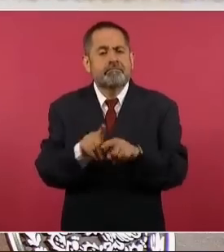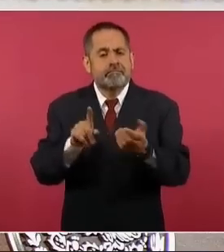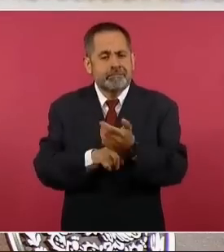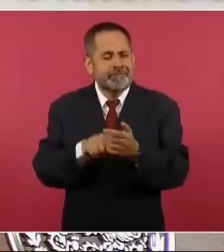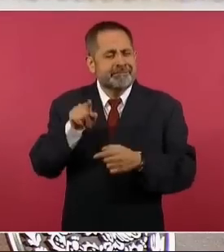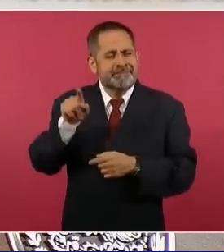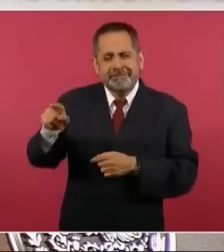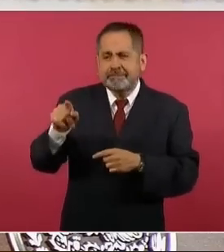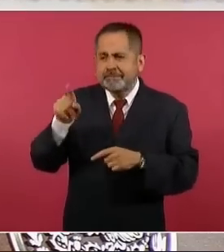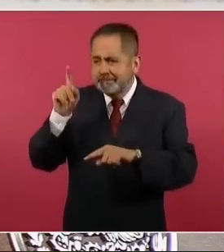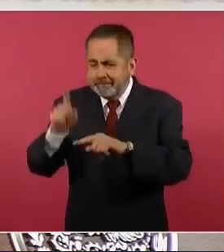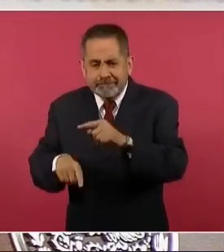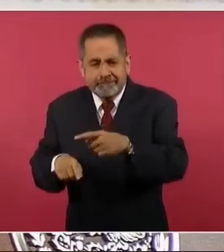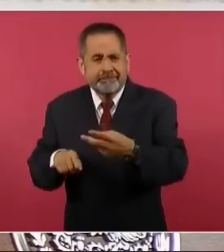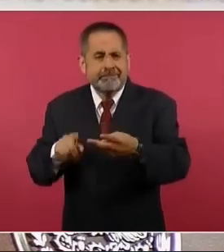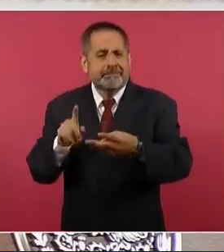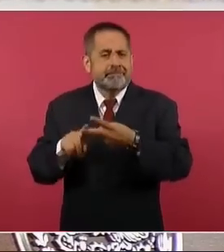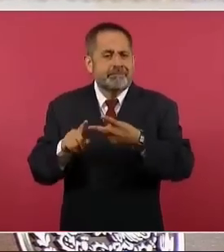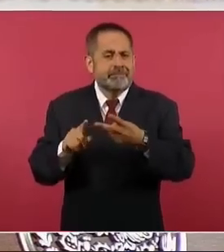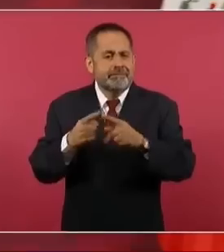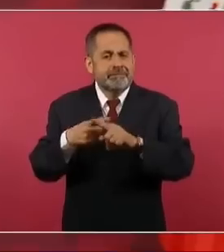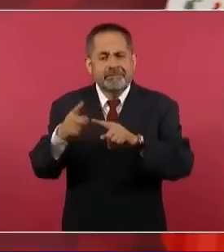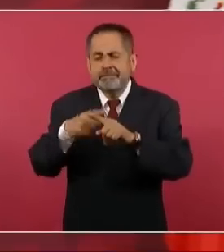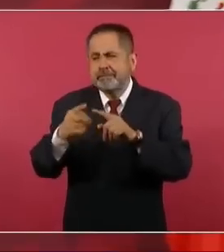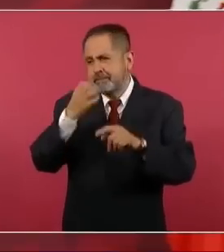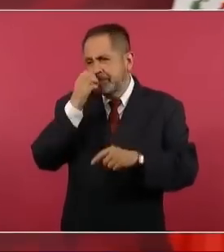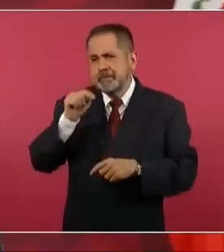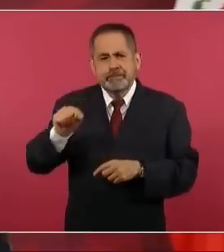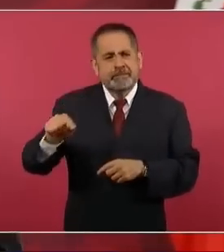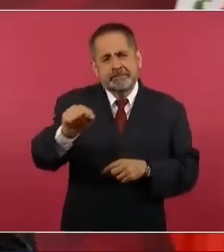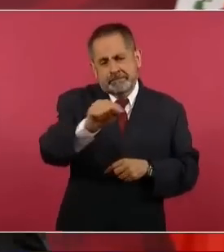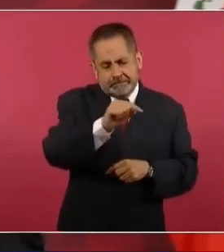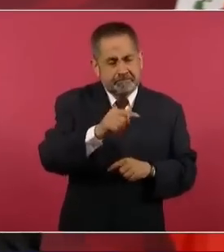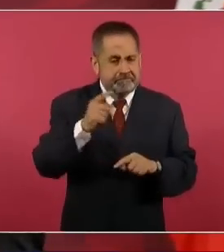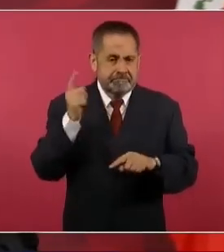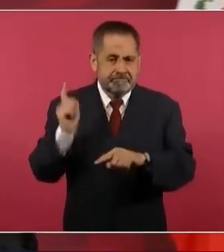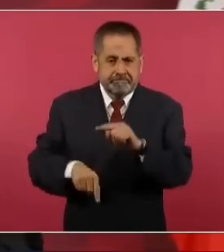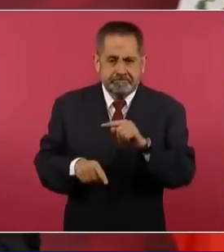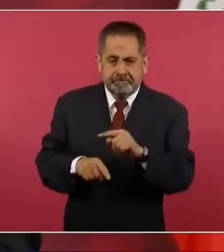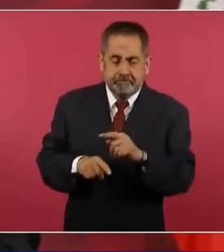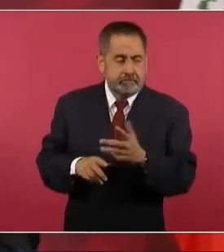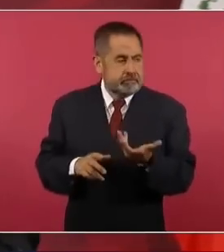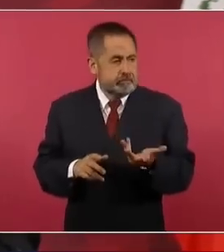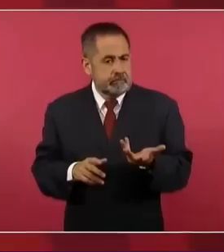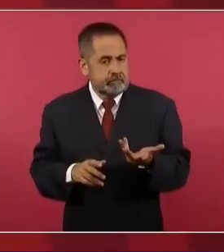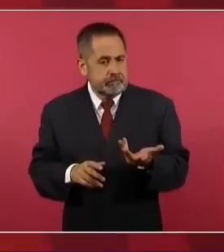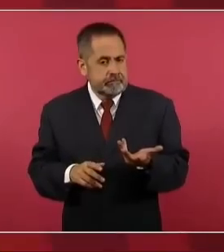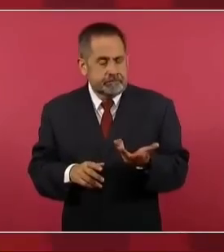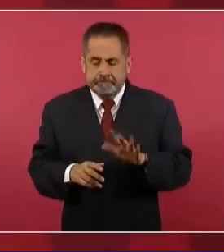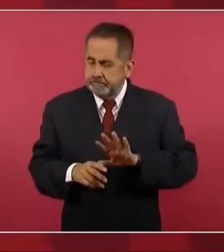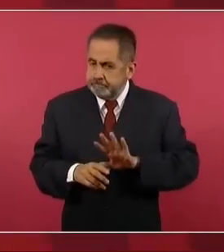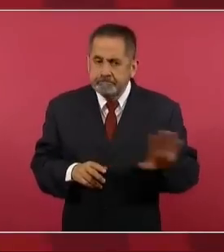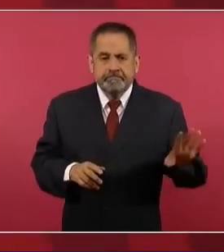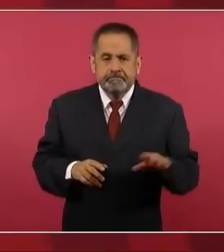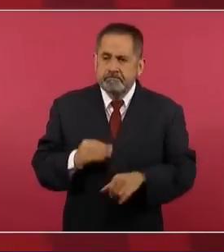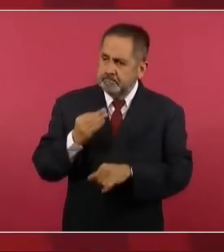MESHE, como desaparecieron todas las normales que pudieron.